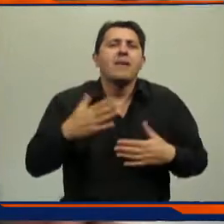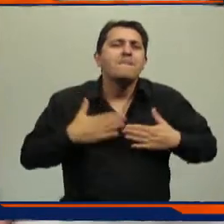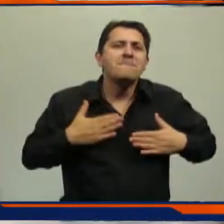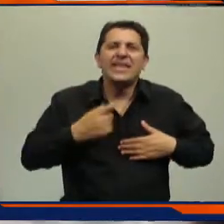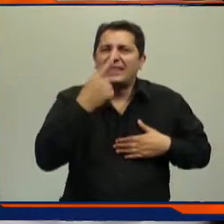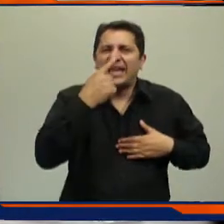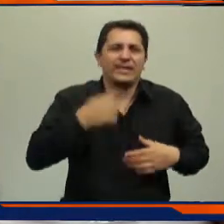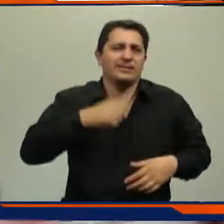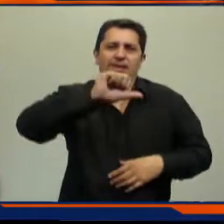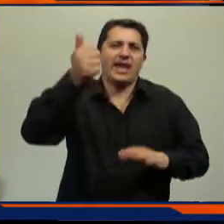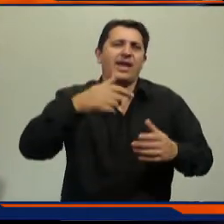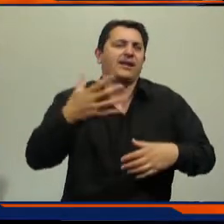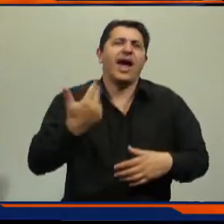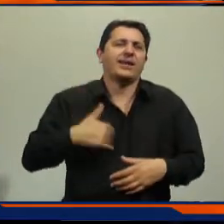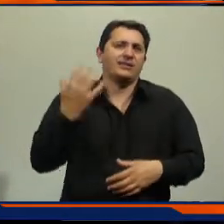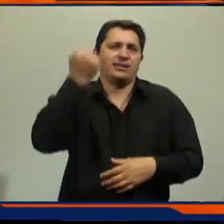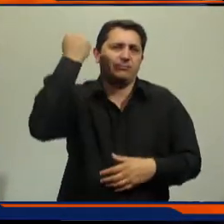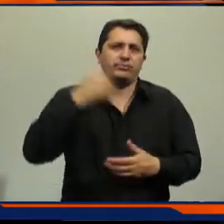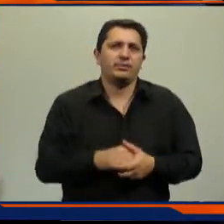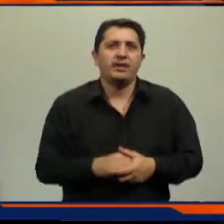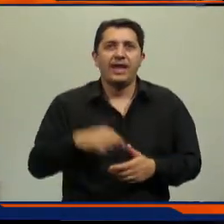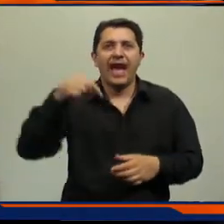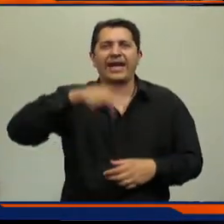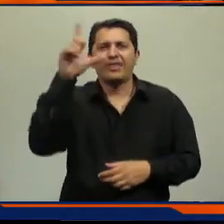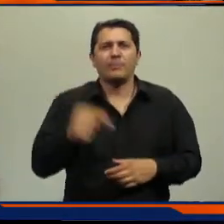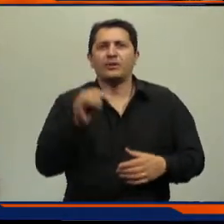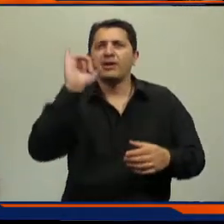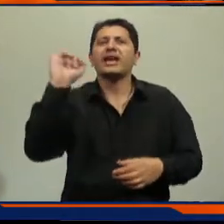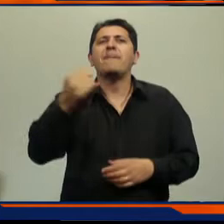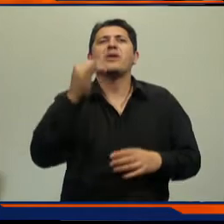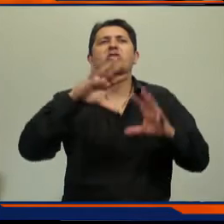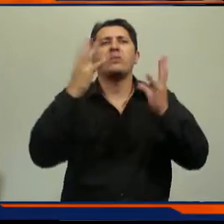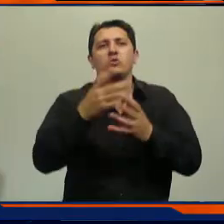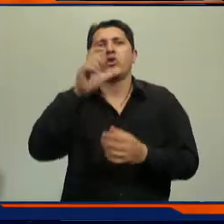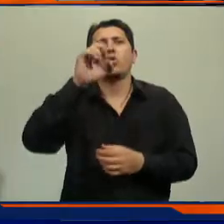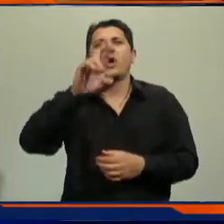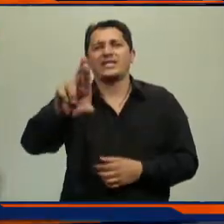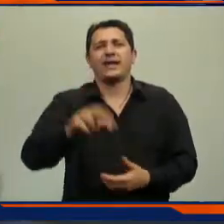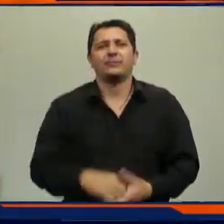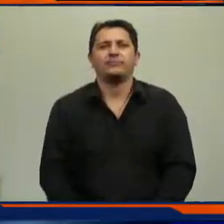es ganar mi cinturón y llevarlo para Argentina. En las noticias de Dxtv, el campeón del mundo, Jesús Cuellar.